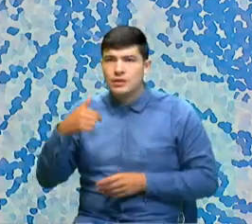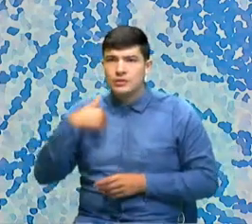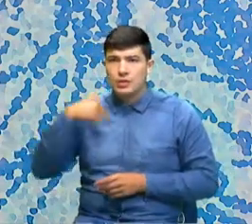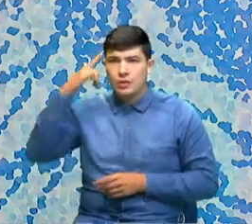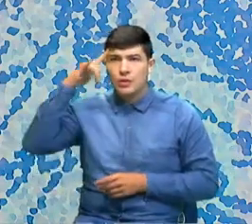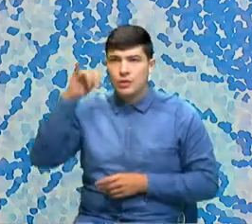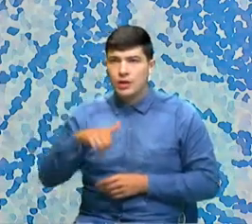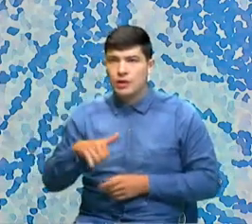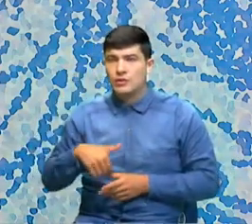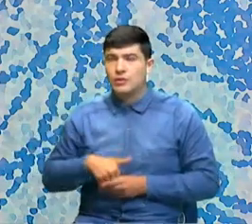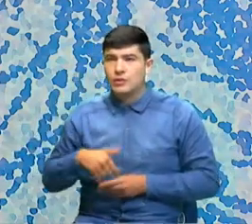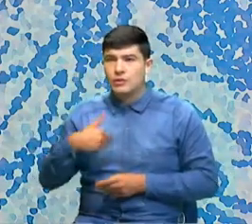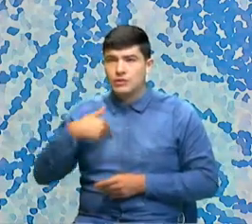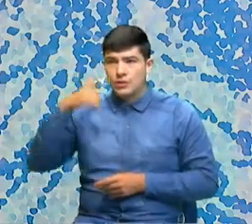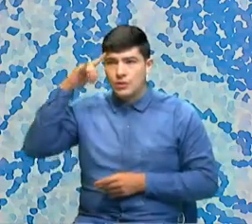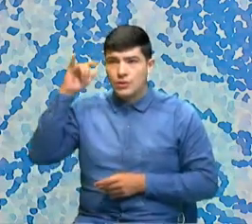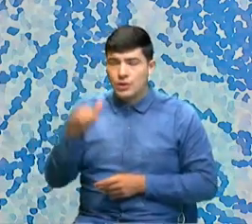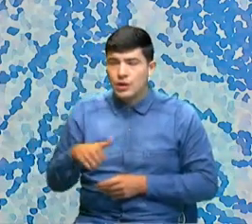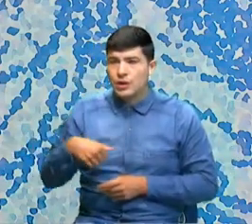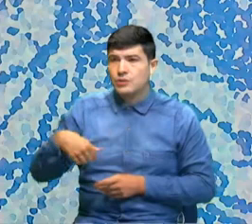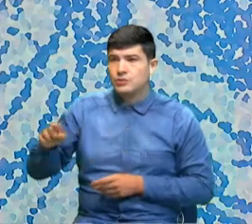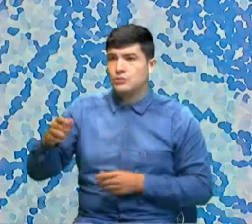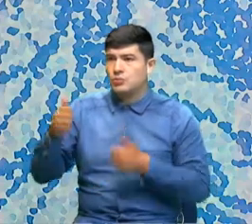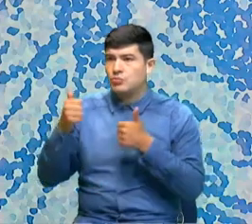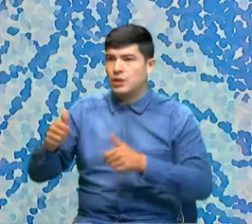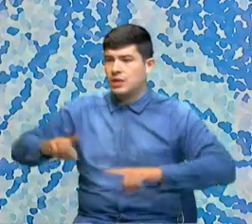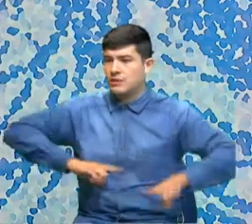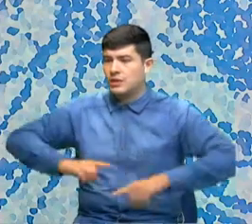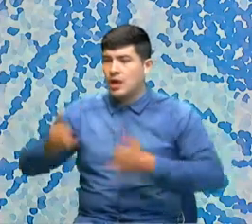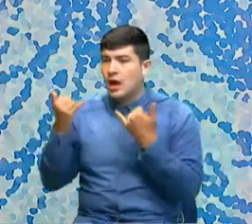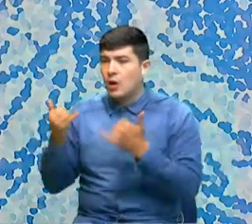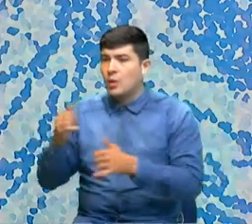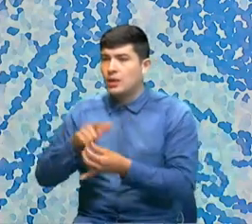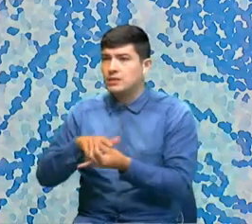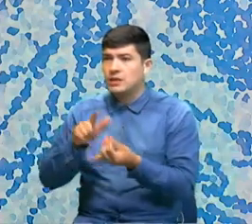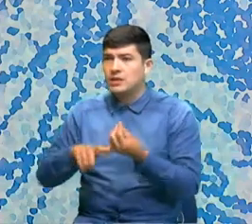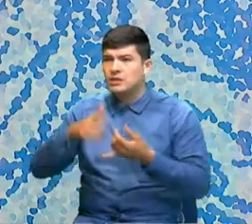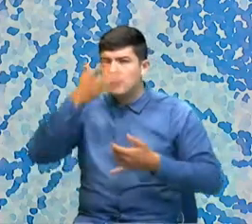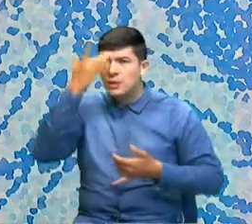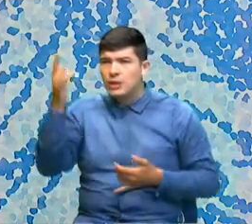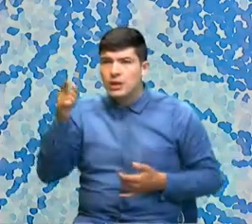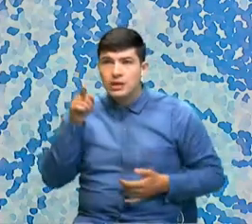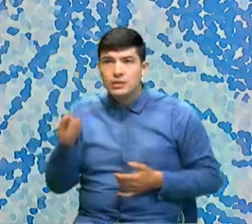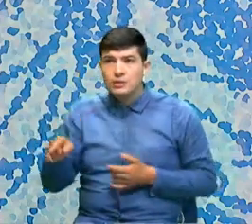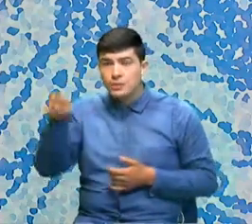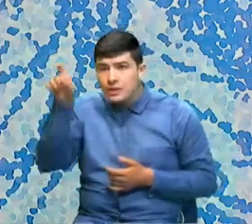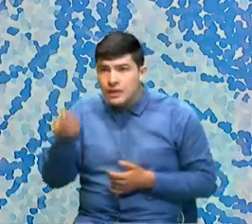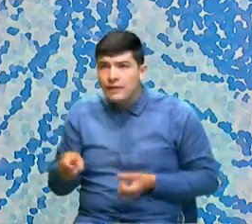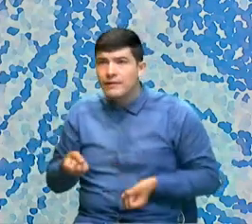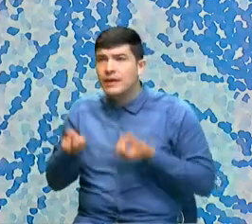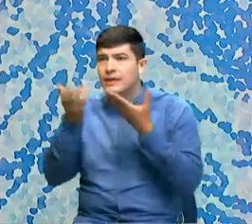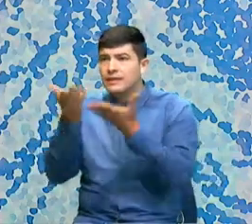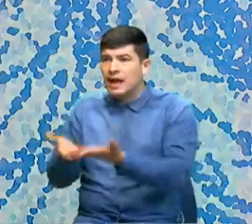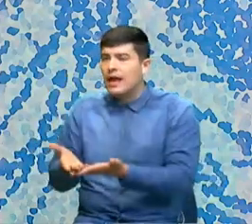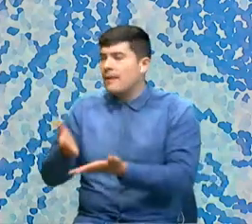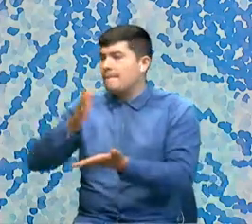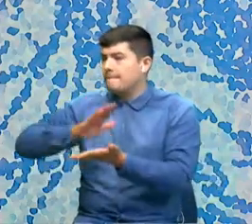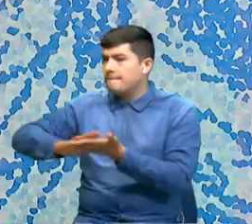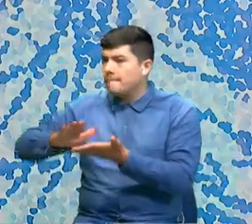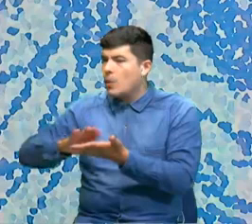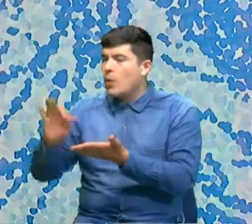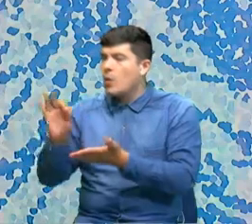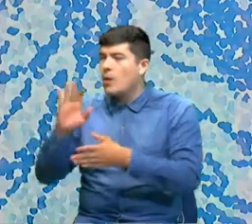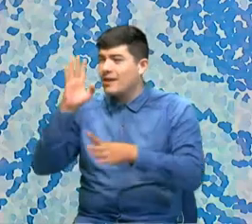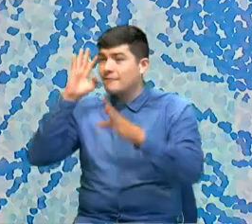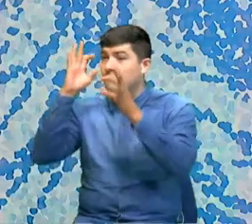administrador está obrando como un buen administrador en este caso, sí, ya que él debe darle prioridad es a